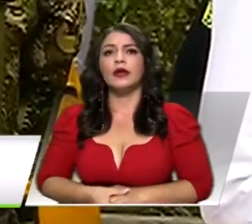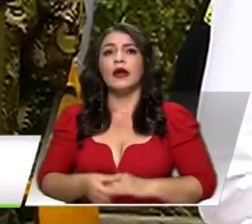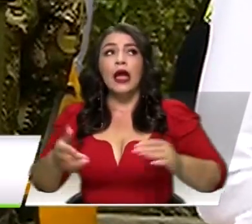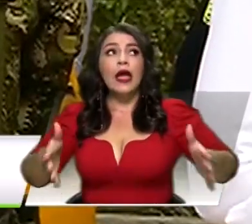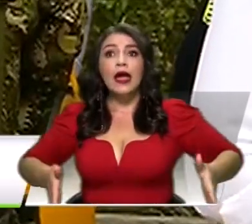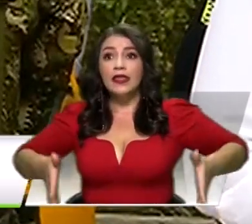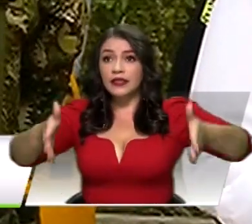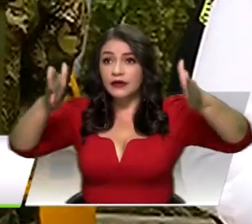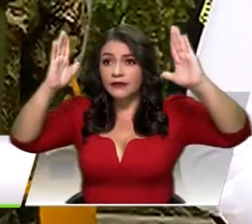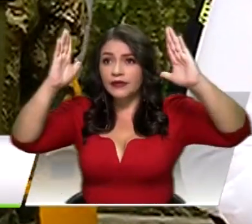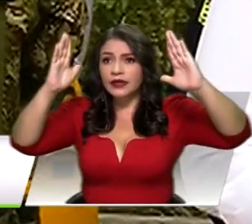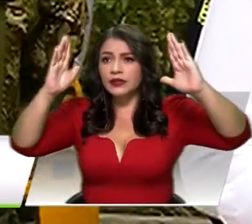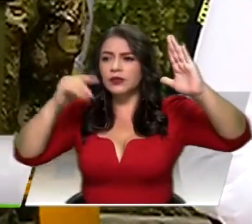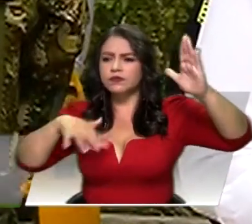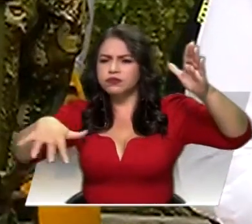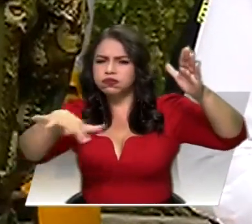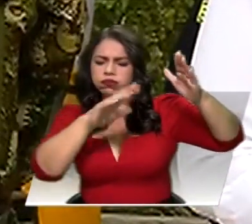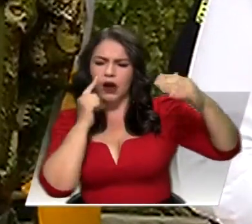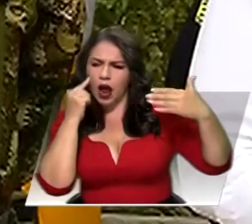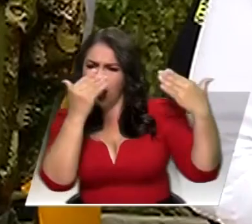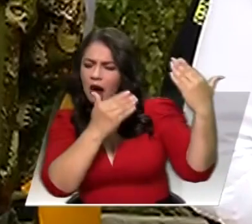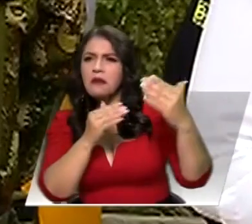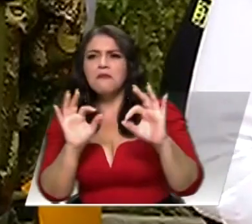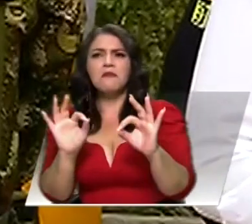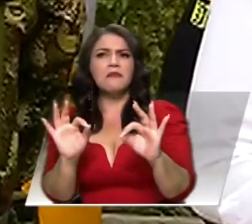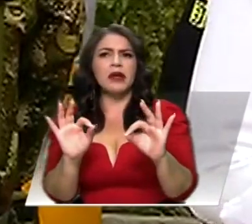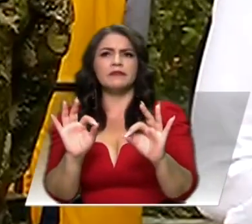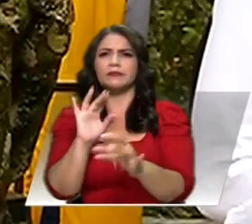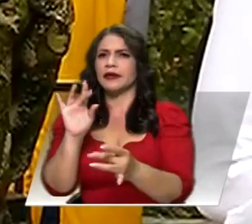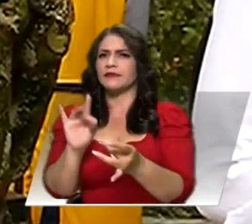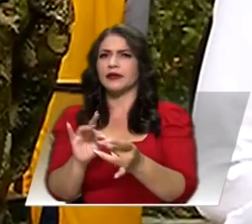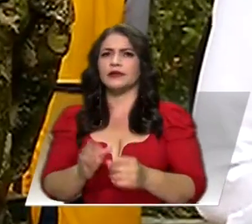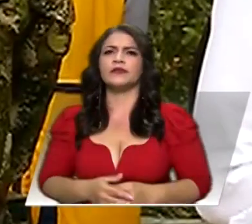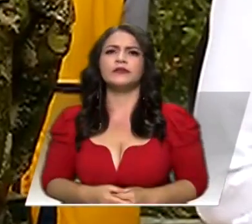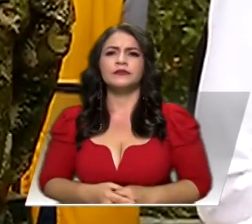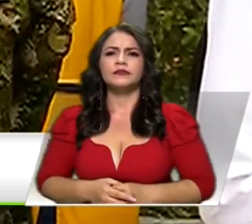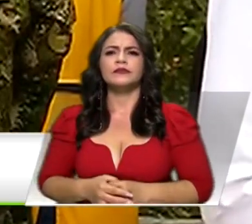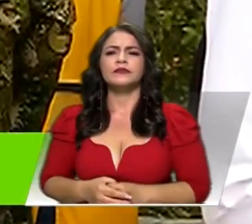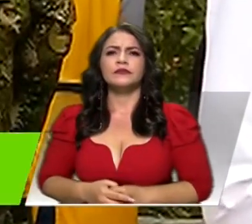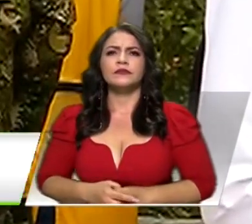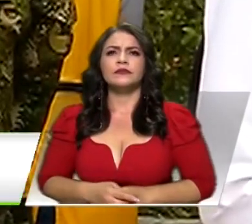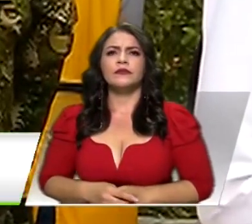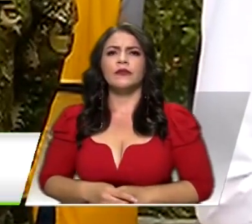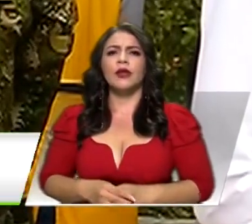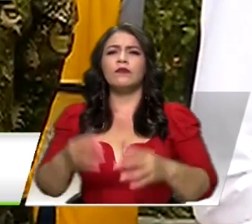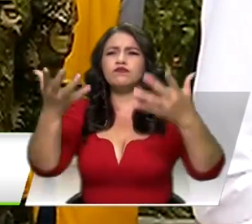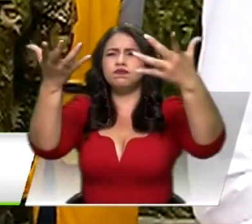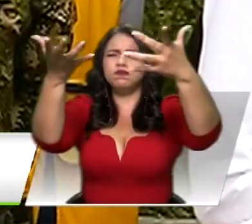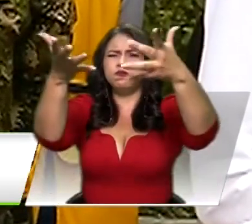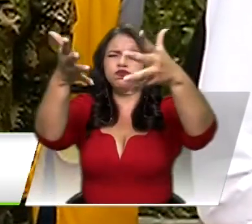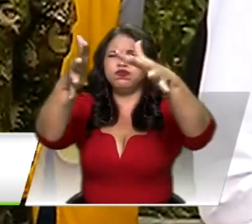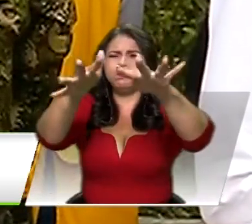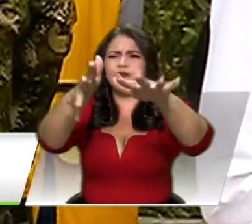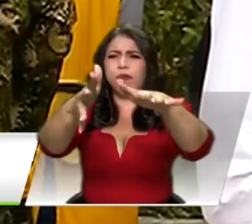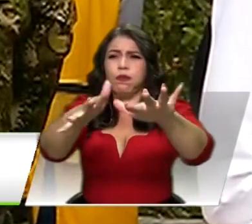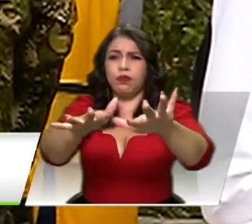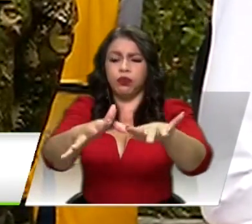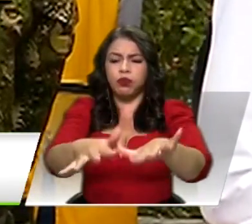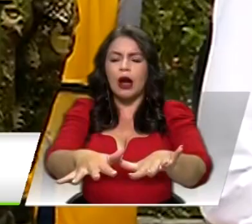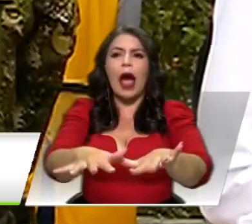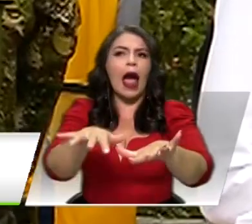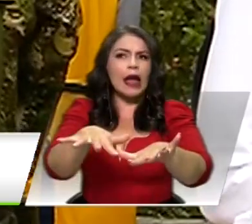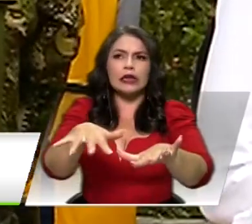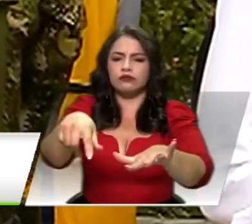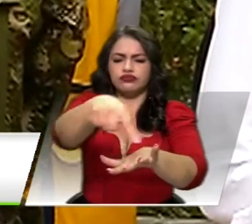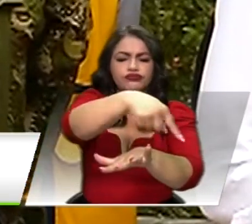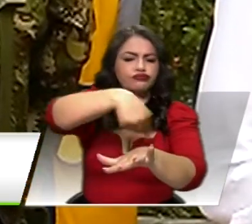edificación Interclub se encuentra en perfectas condiciones, señor alcalde. La gran mayoría del material quedó implosionado bajo su propio eje, lo cual